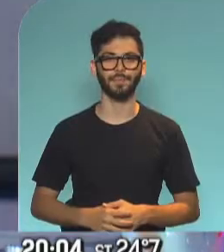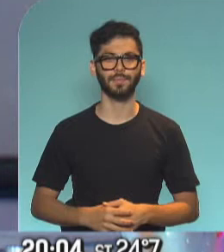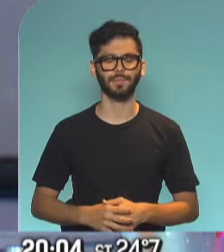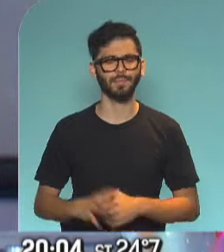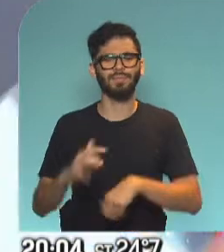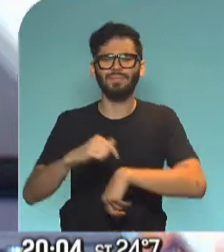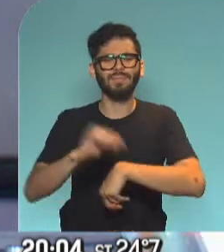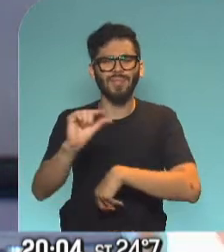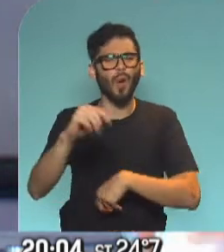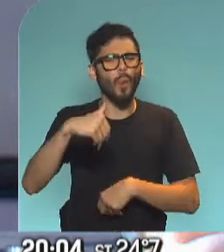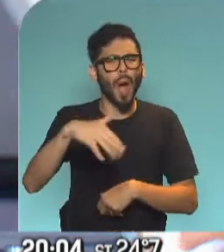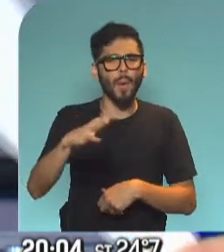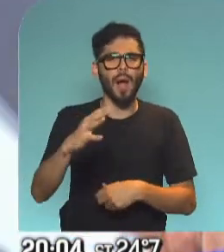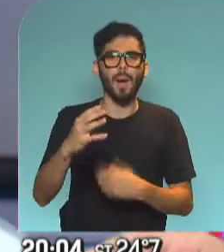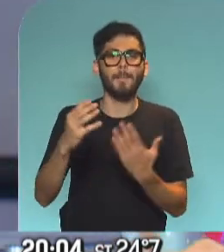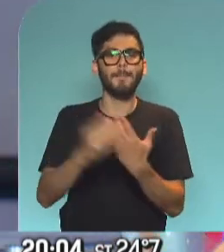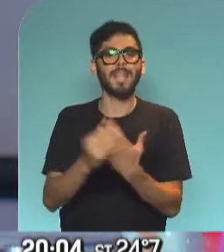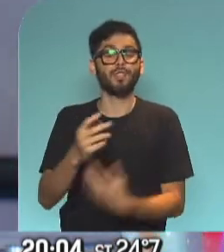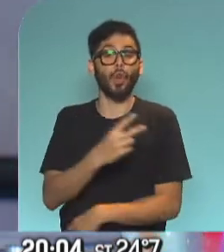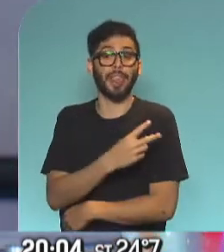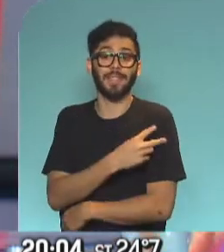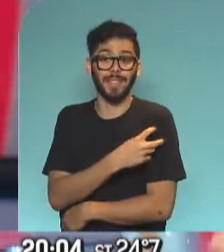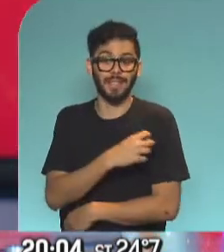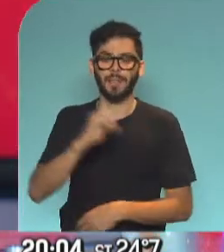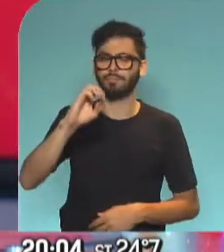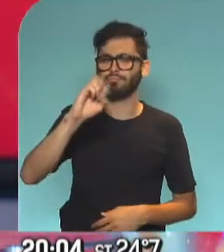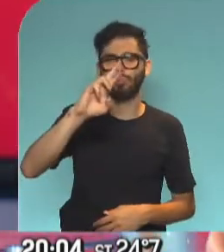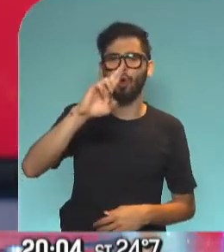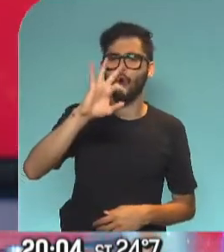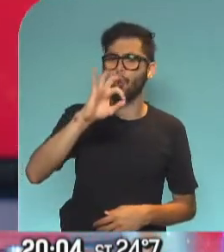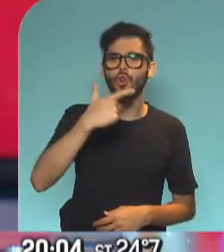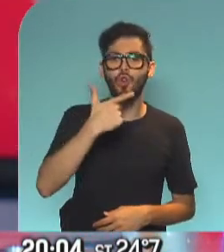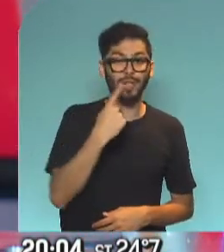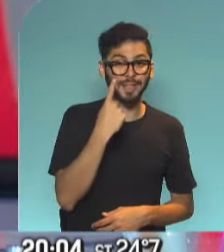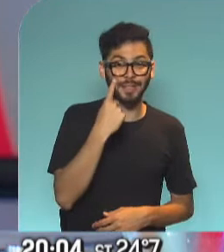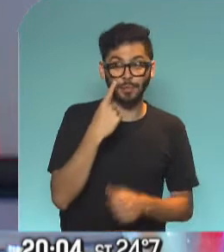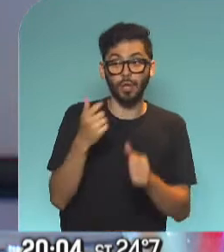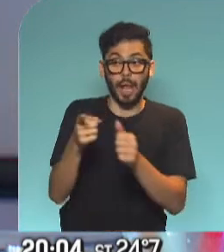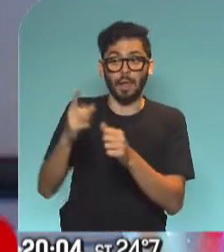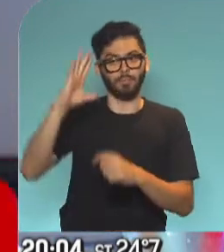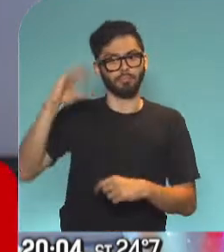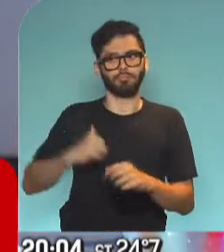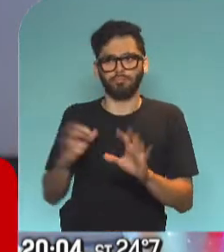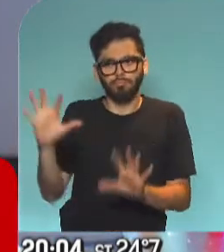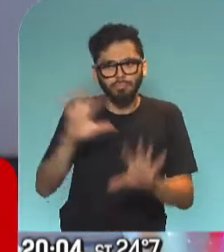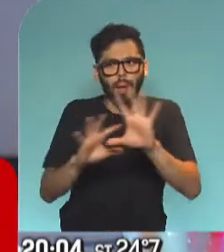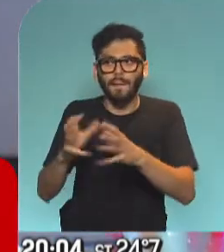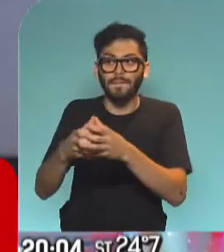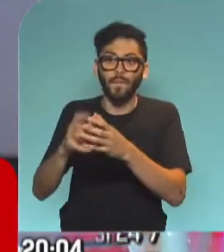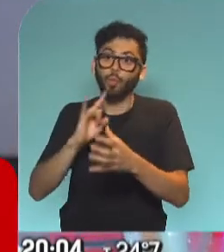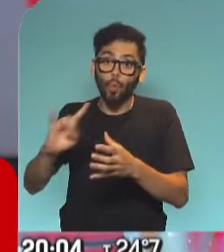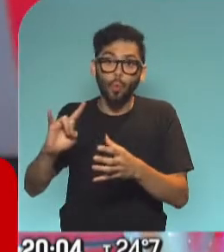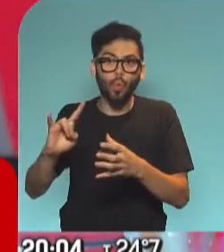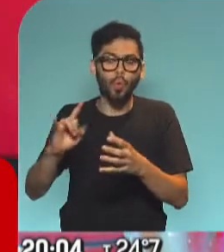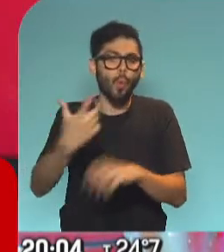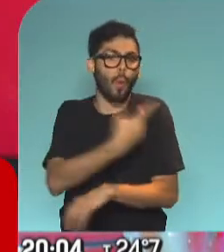En minutos más estaremos hablando con el ministro de Defensa, Agustín Rossi, que estará a cargo junto con las Fuerzas Armadas de lo que tiene que ver con el traslado de las vacunas.